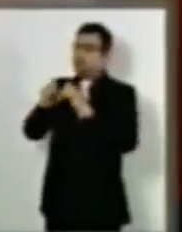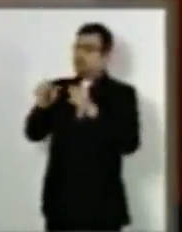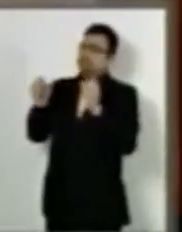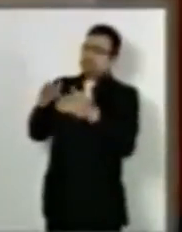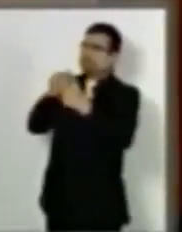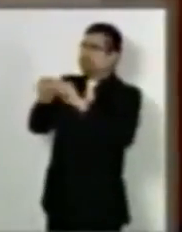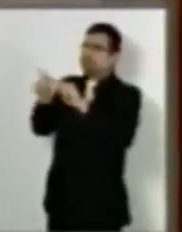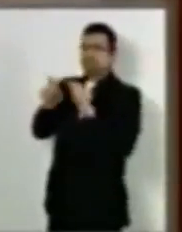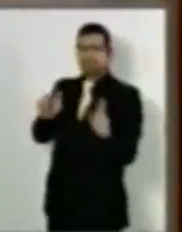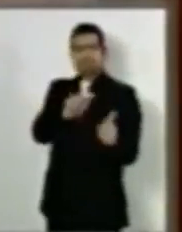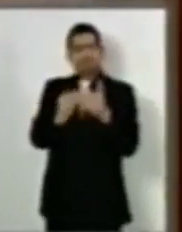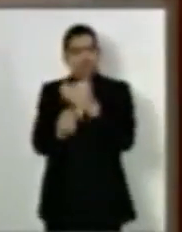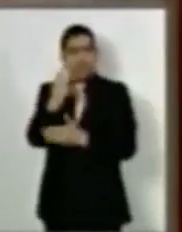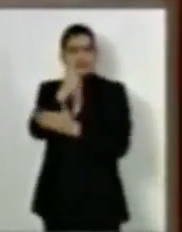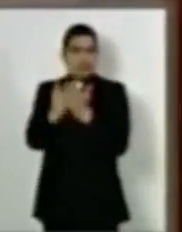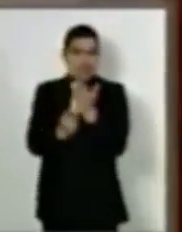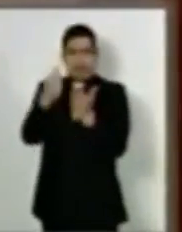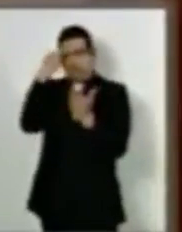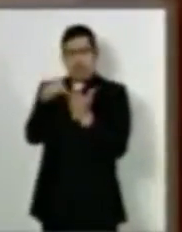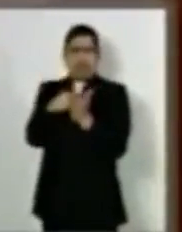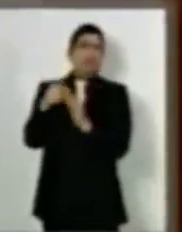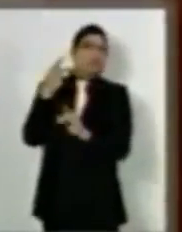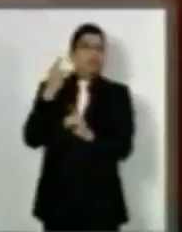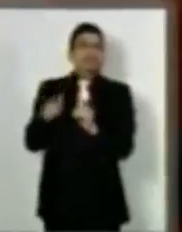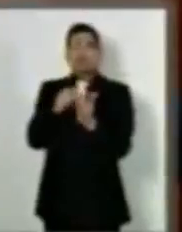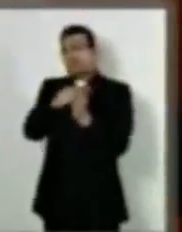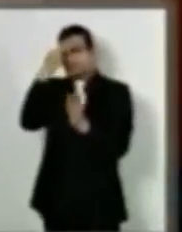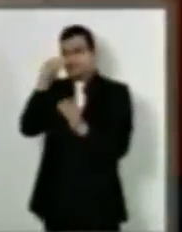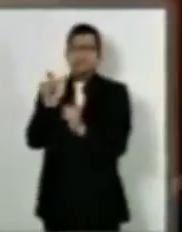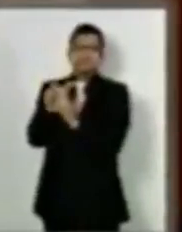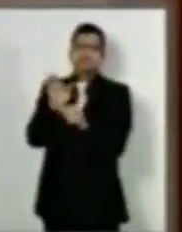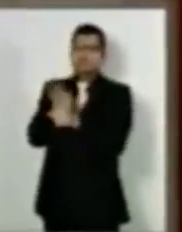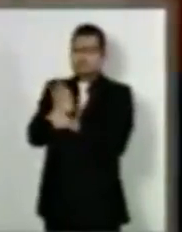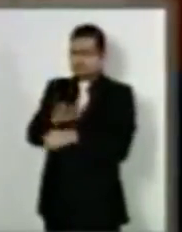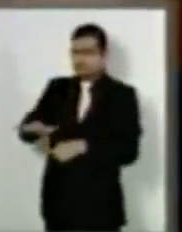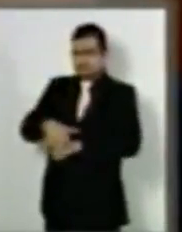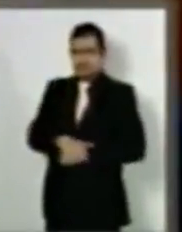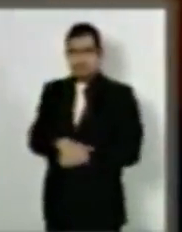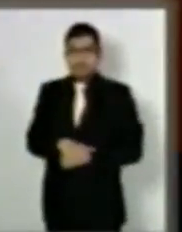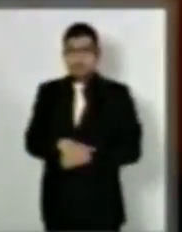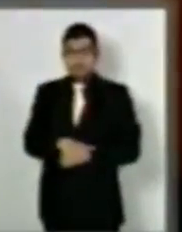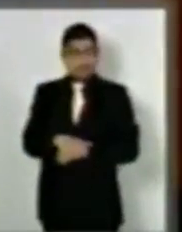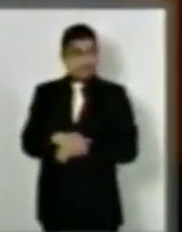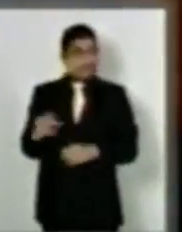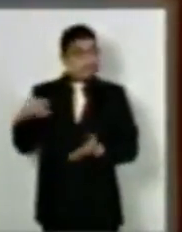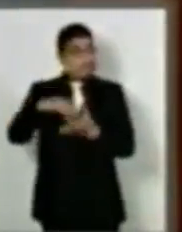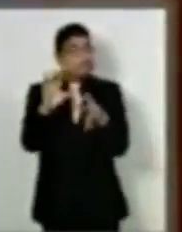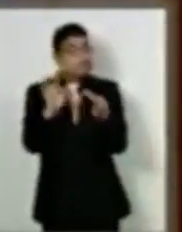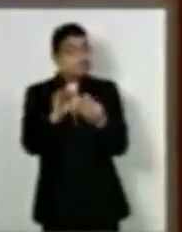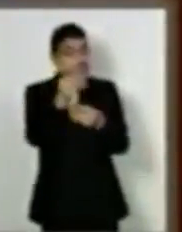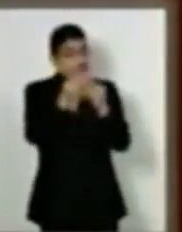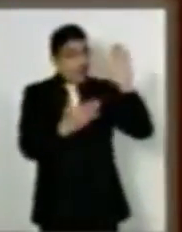la implementación de una nueva política de seguridad. Nada de eso ocurrió.